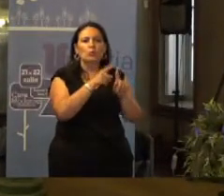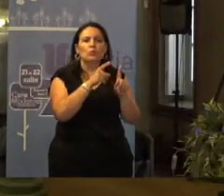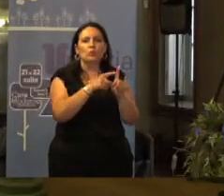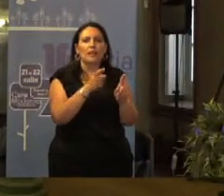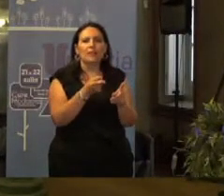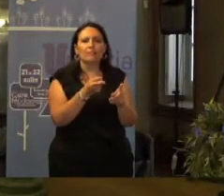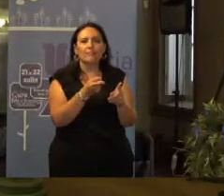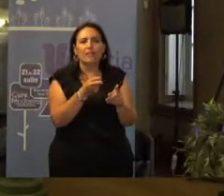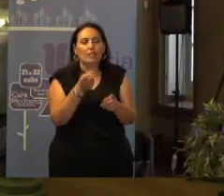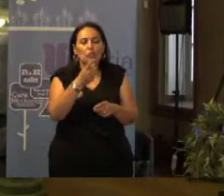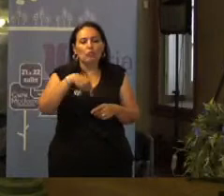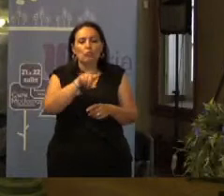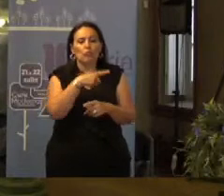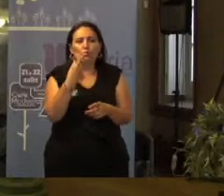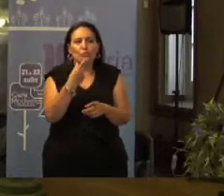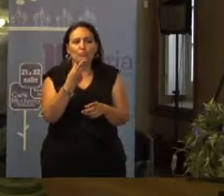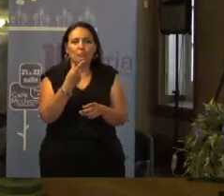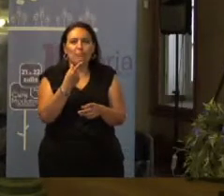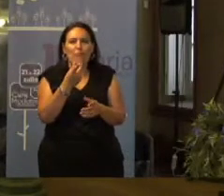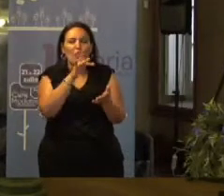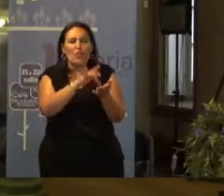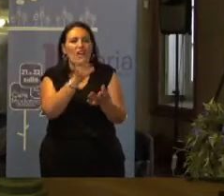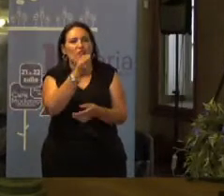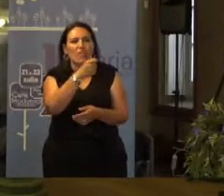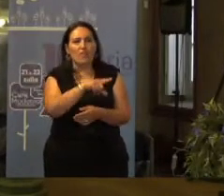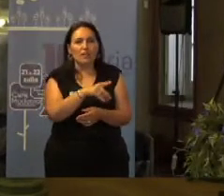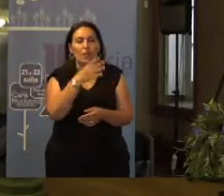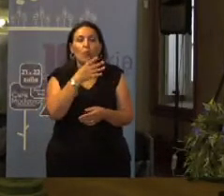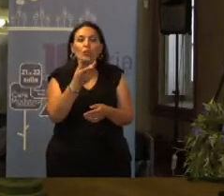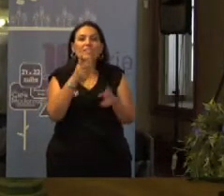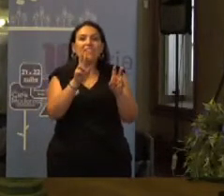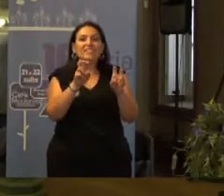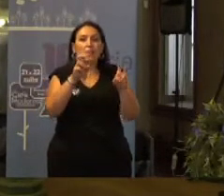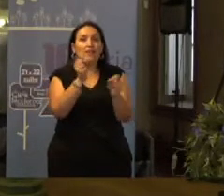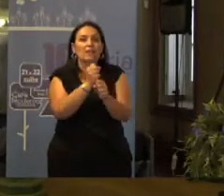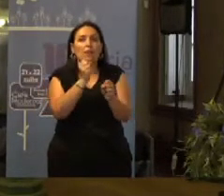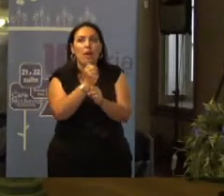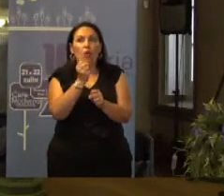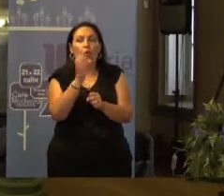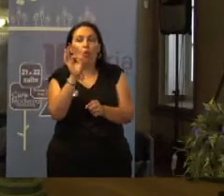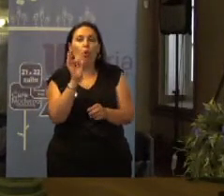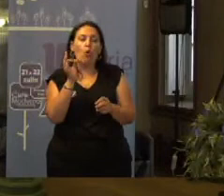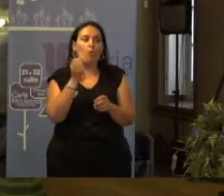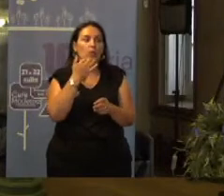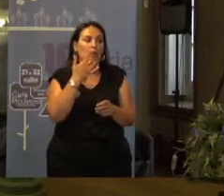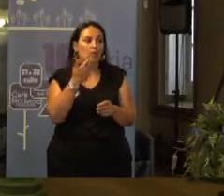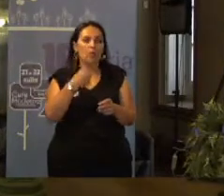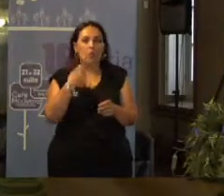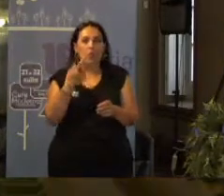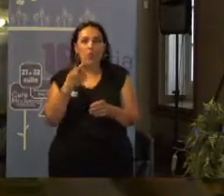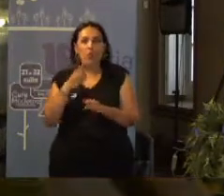podemos imitar. E eu que, por cousas de traballo, tiven que dar cursos de doutoramento 2 veces en